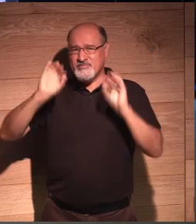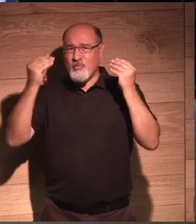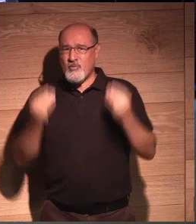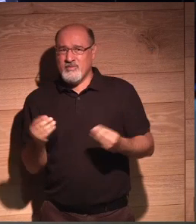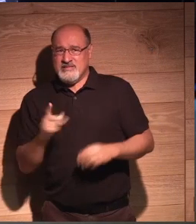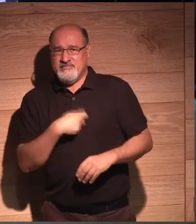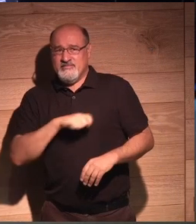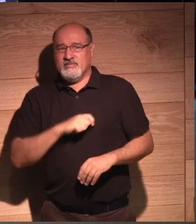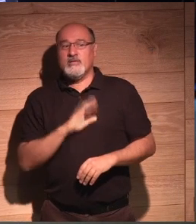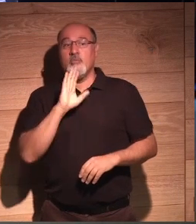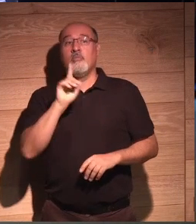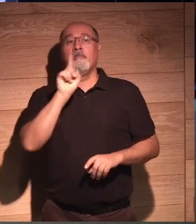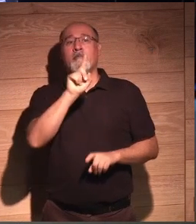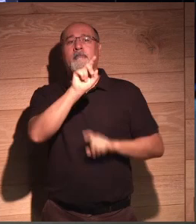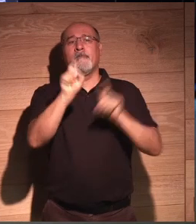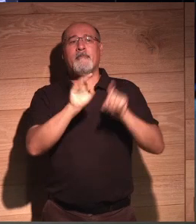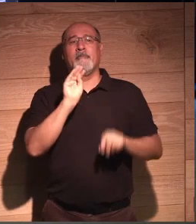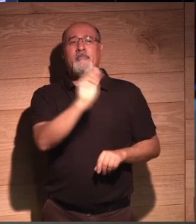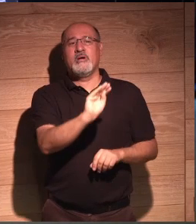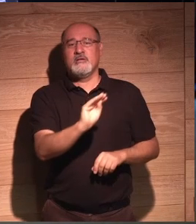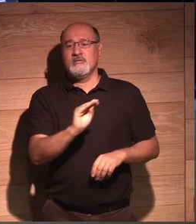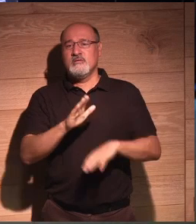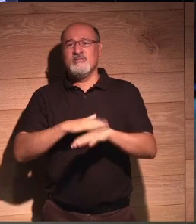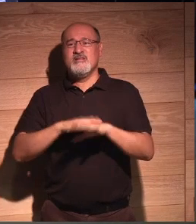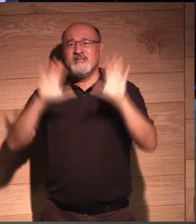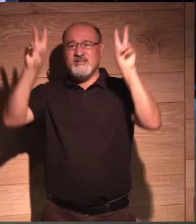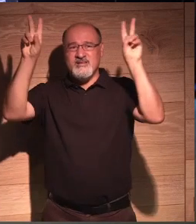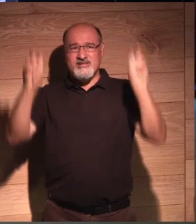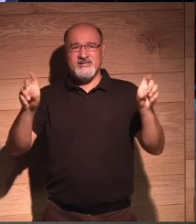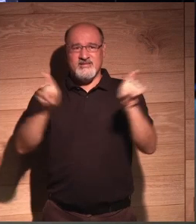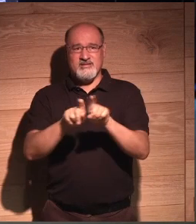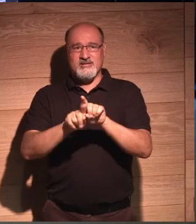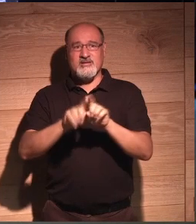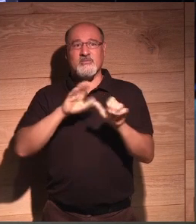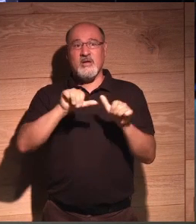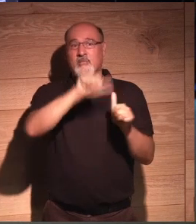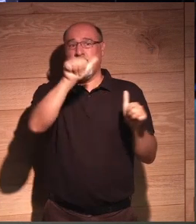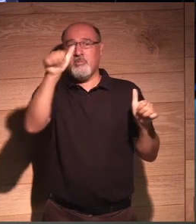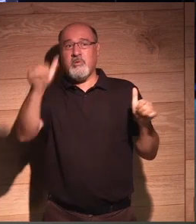bonito. Una pregunta, ¿por qué no está algún referimiento a Stanley Kubrick?